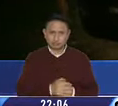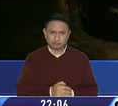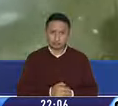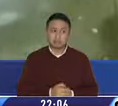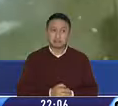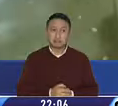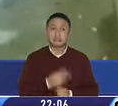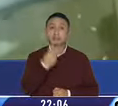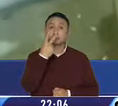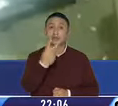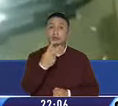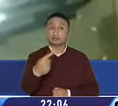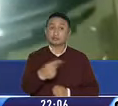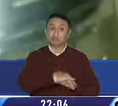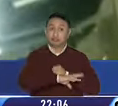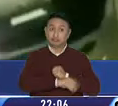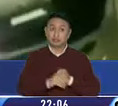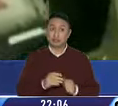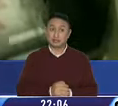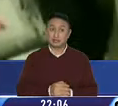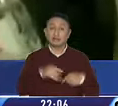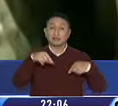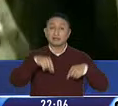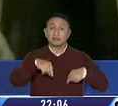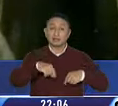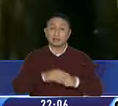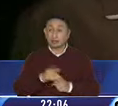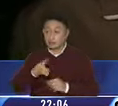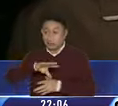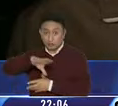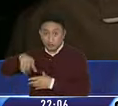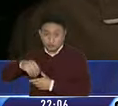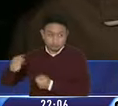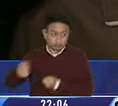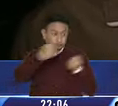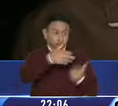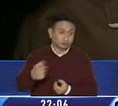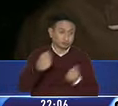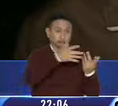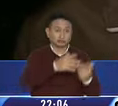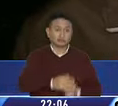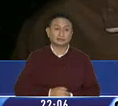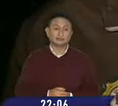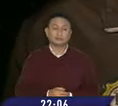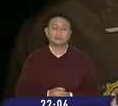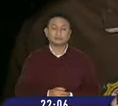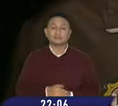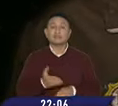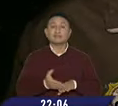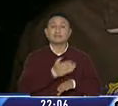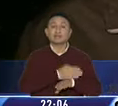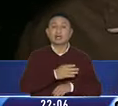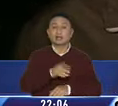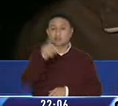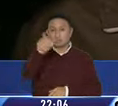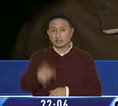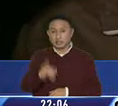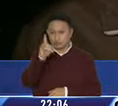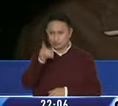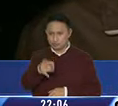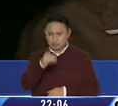al menos dos eventos. Era utilizada para transportar lo robado. Ellos sacaban perfiles de quienes tenían